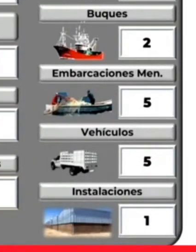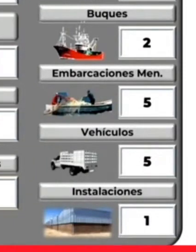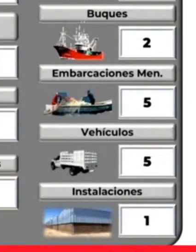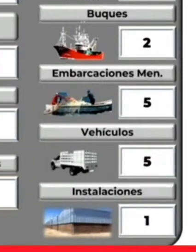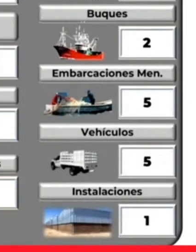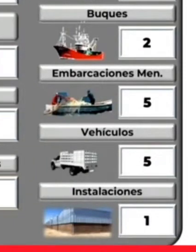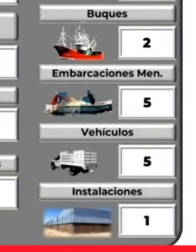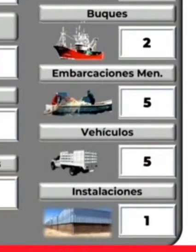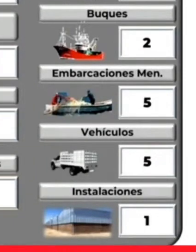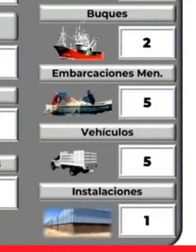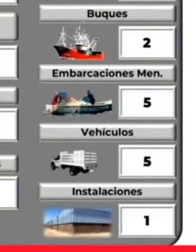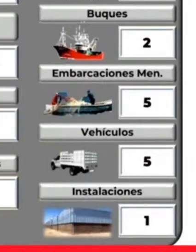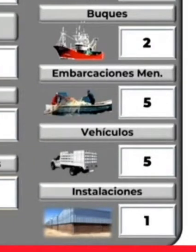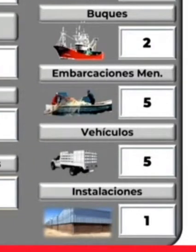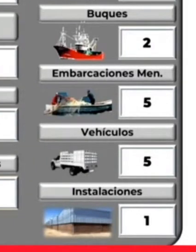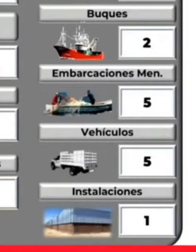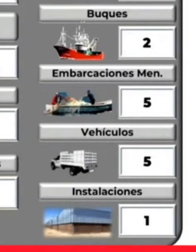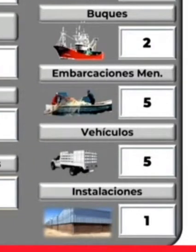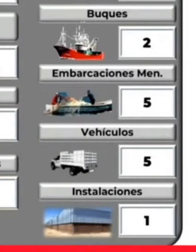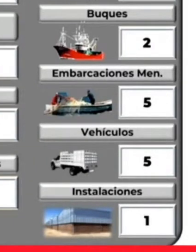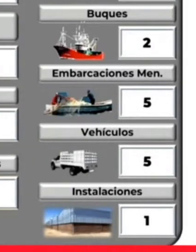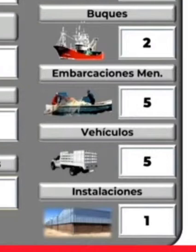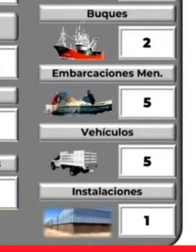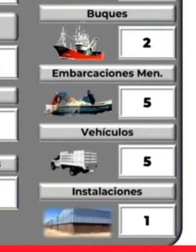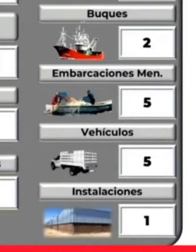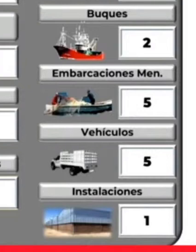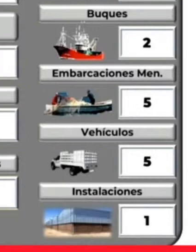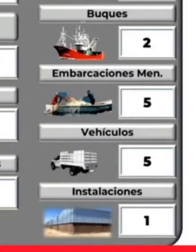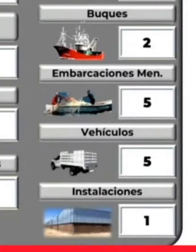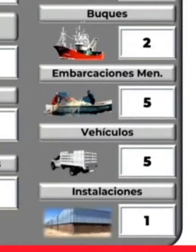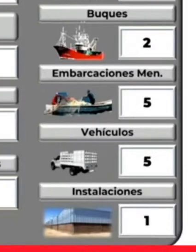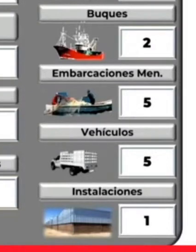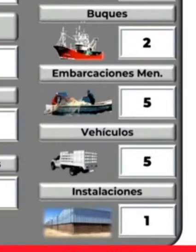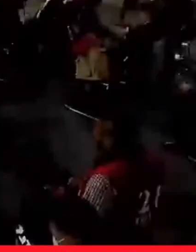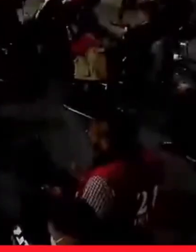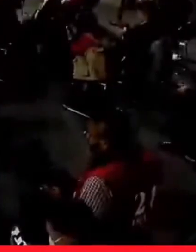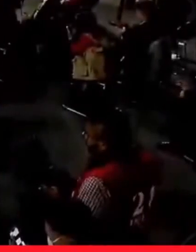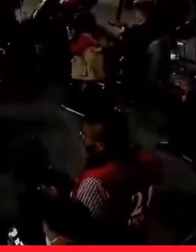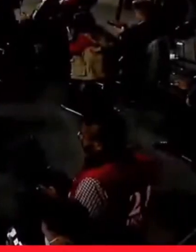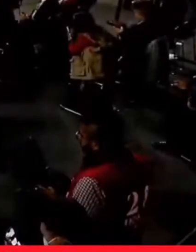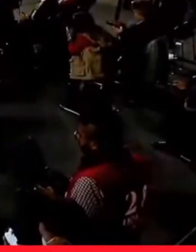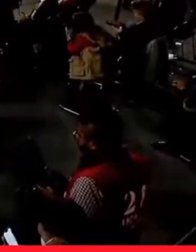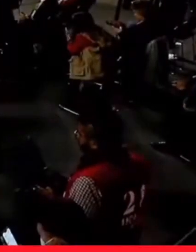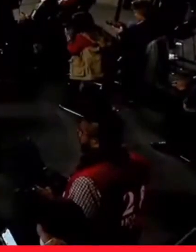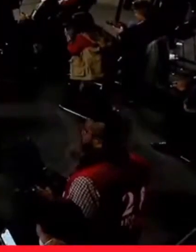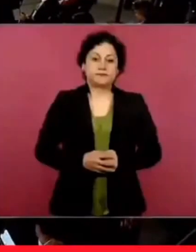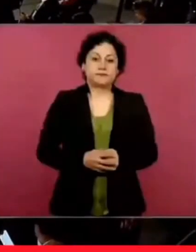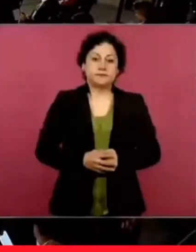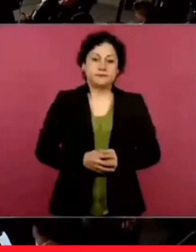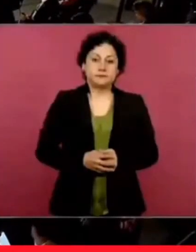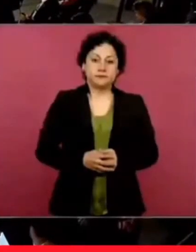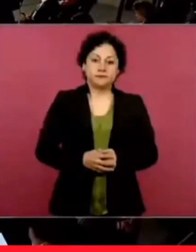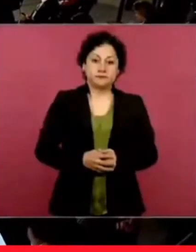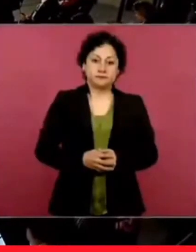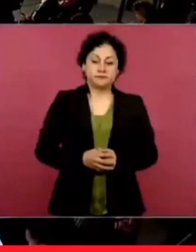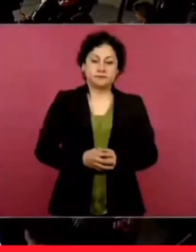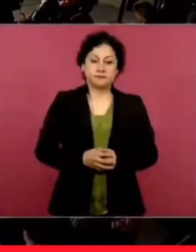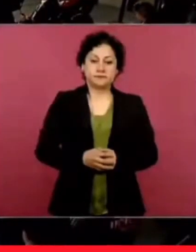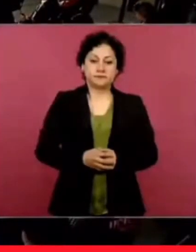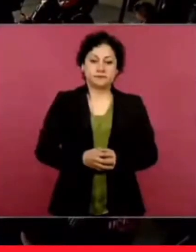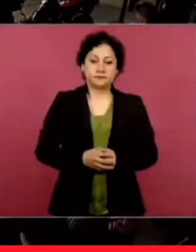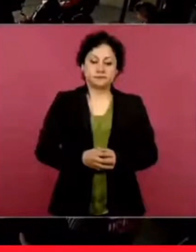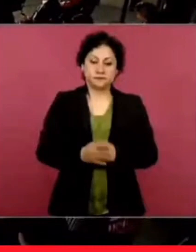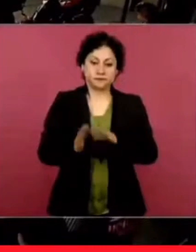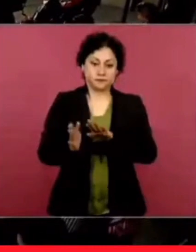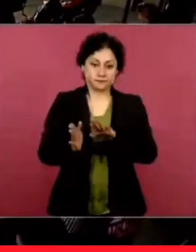mil doscientos metros de radio de pesca asegurado en este periodo y cuatro mil quinientos kilogramos de productos asegurados la